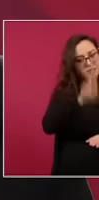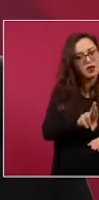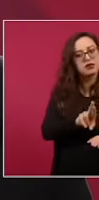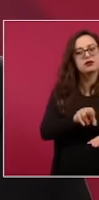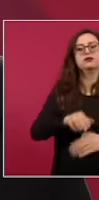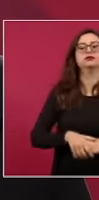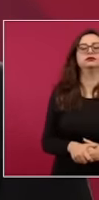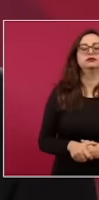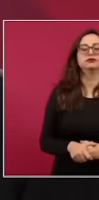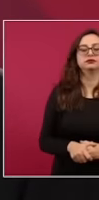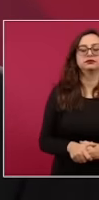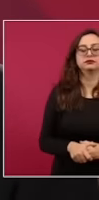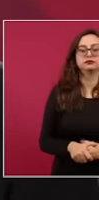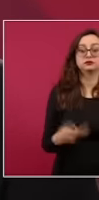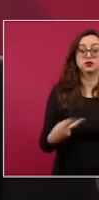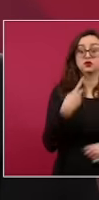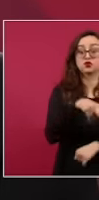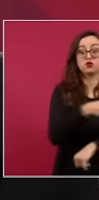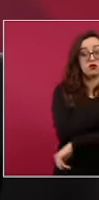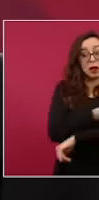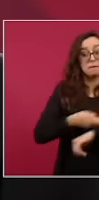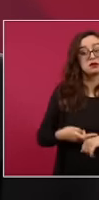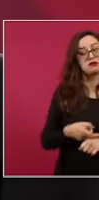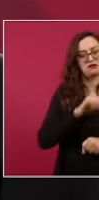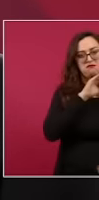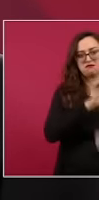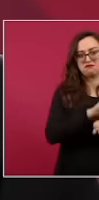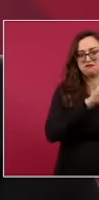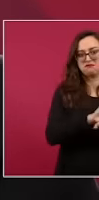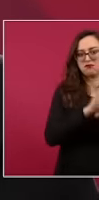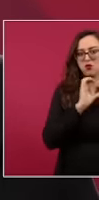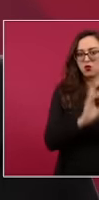que se proteja a su familia.